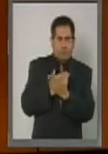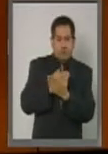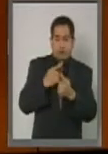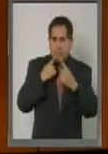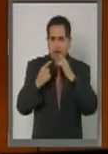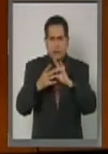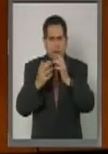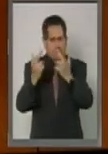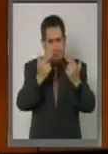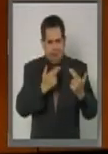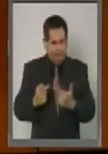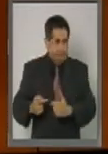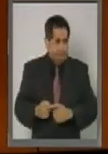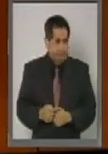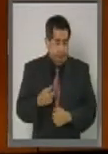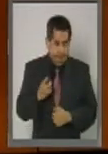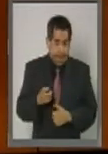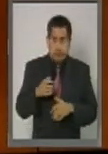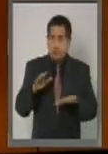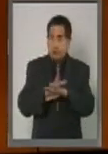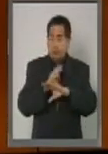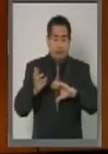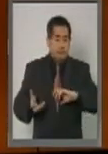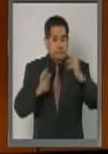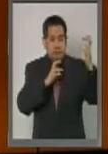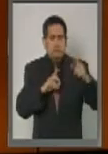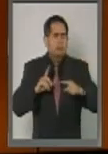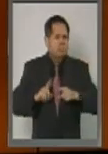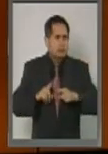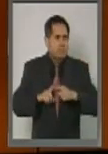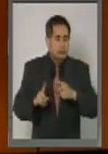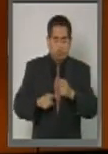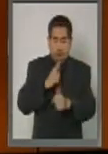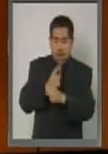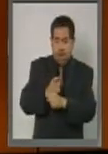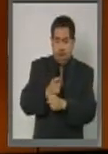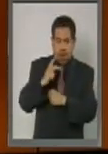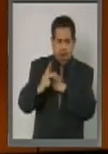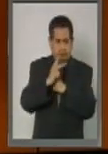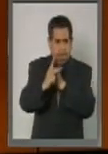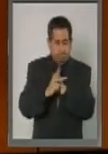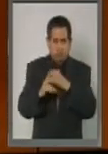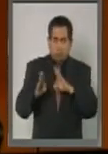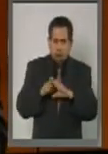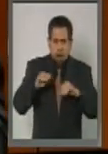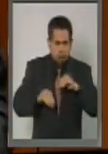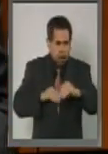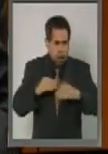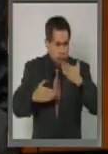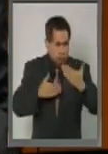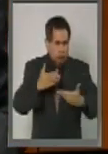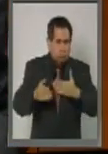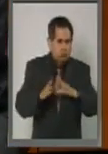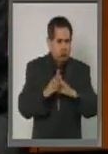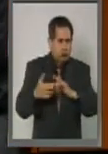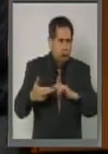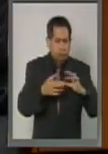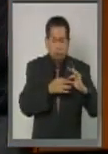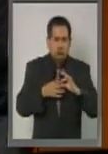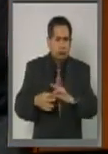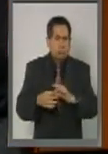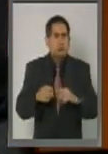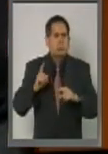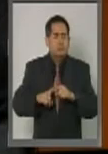desastres. En materia de cambio climático, fuimos el primer país en desarrollo en establecer sus metas unilaterales